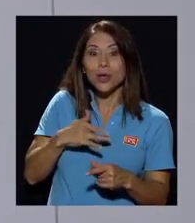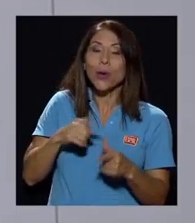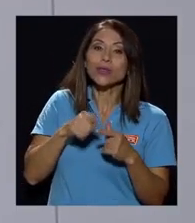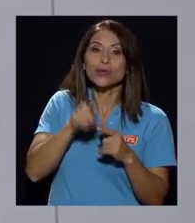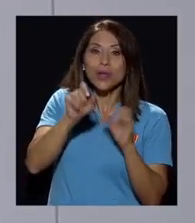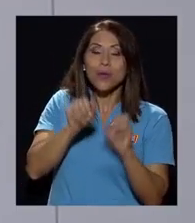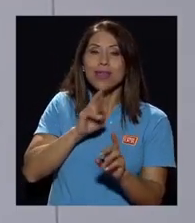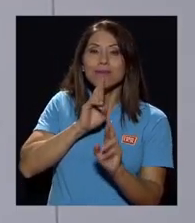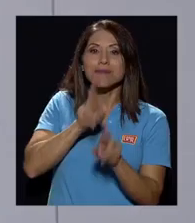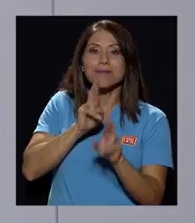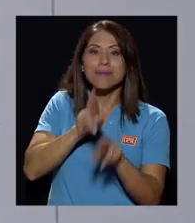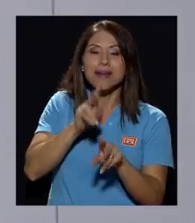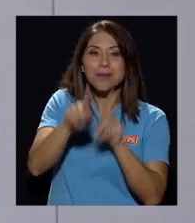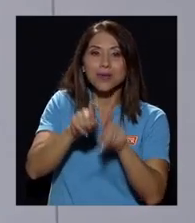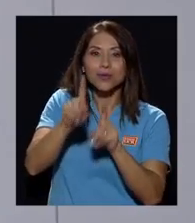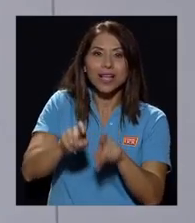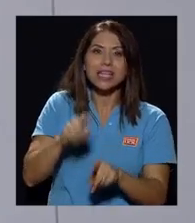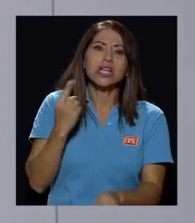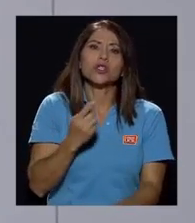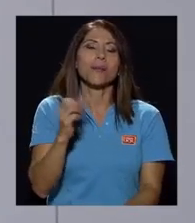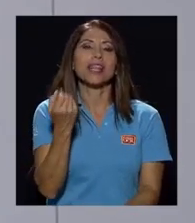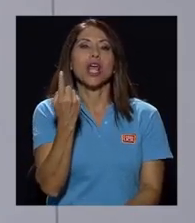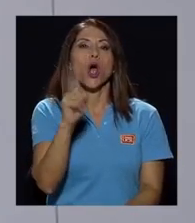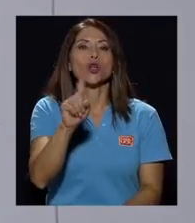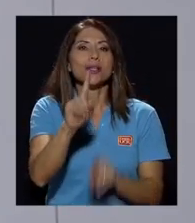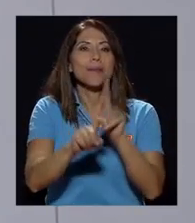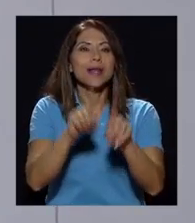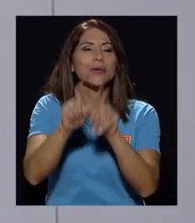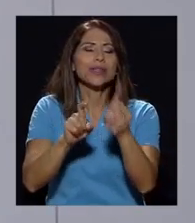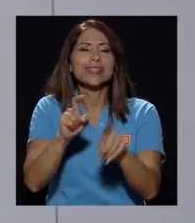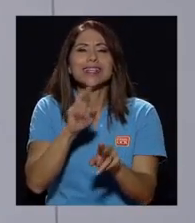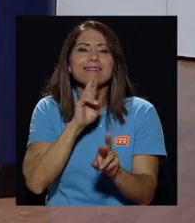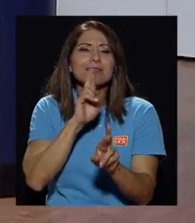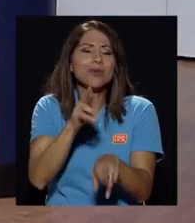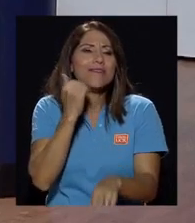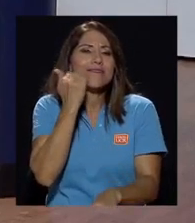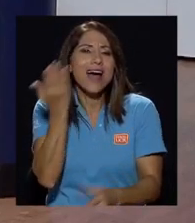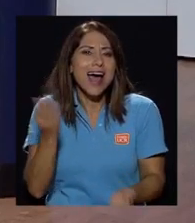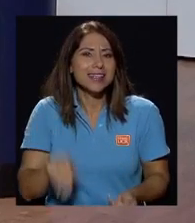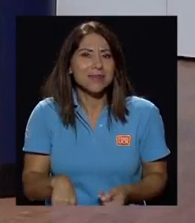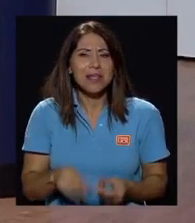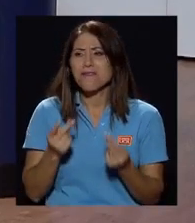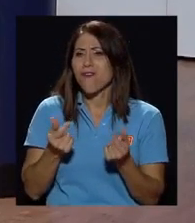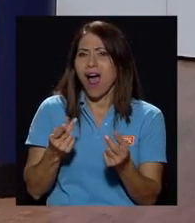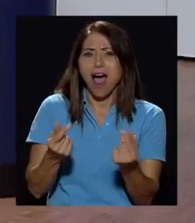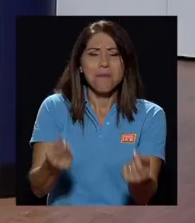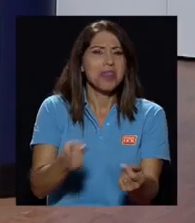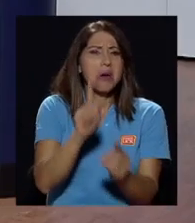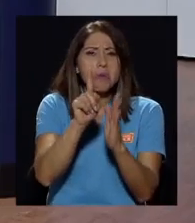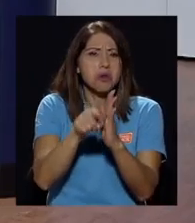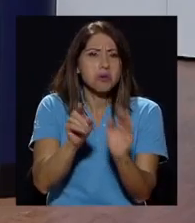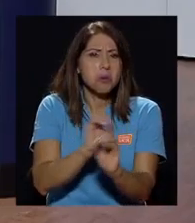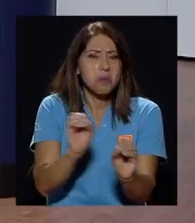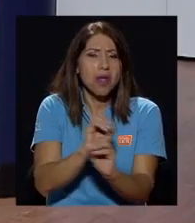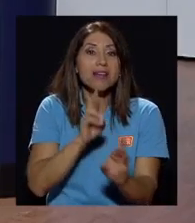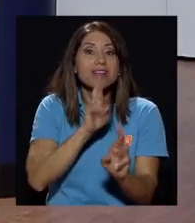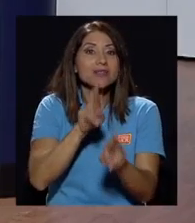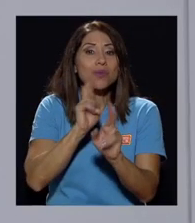serie de preguntas son apenas 11 preguntas que se responden muy fácilmente o si no se tarda ni un minuto respondiendo las y las